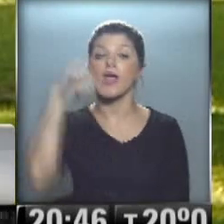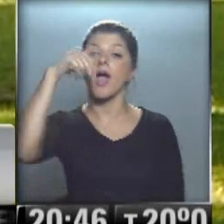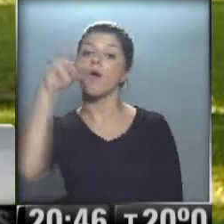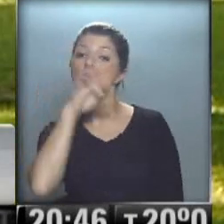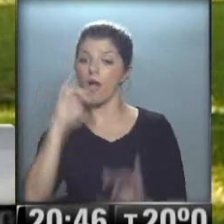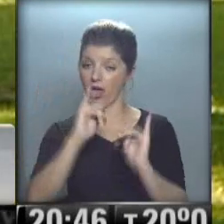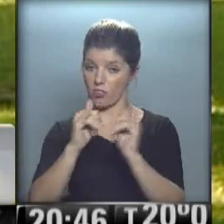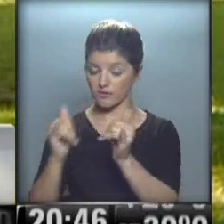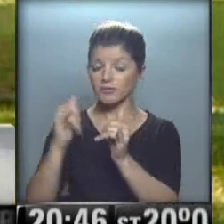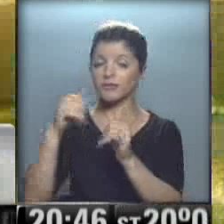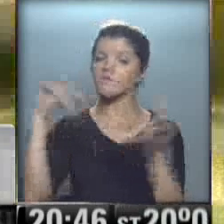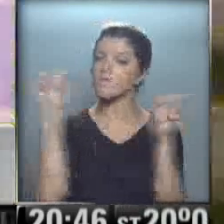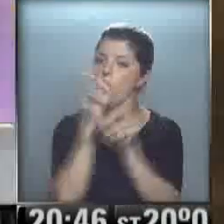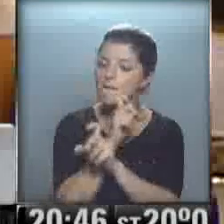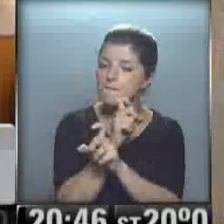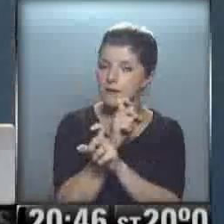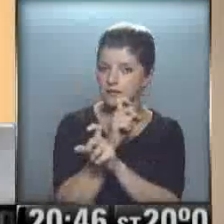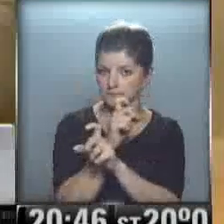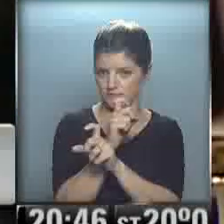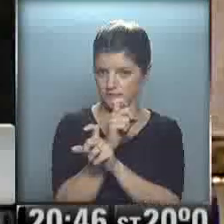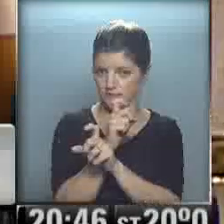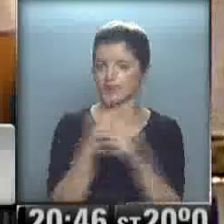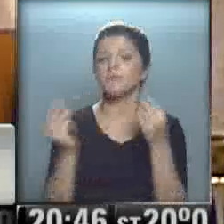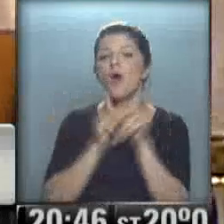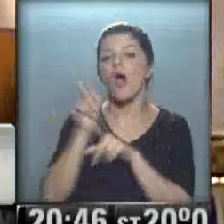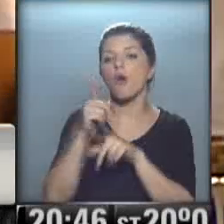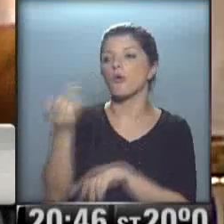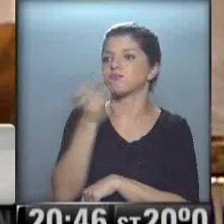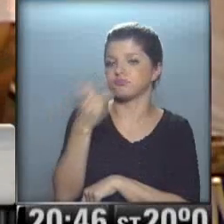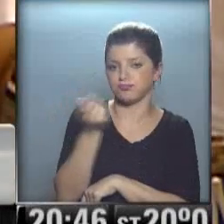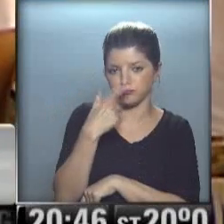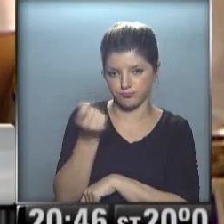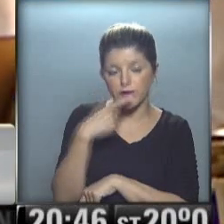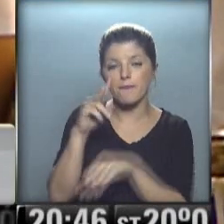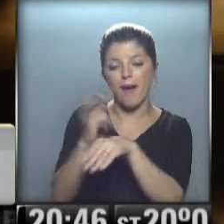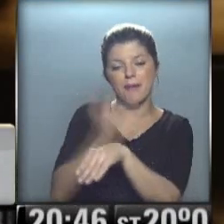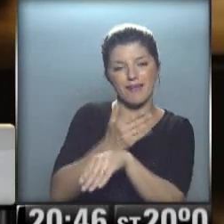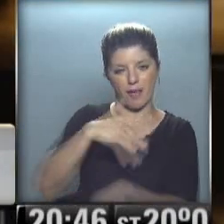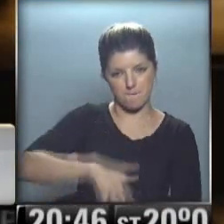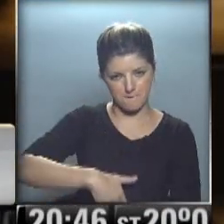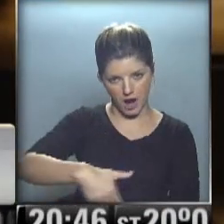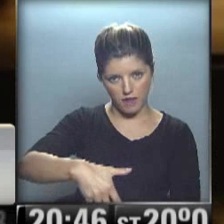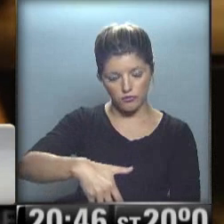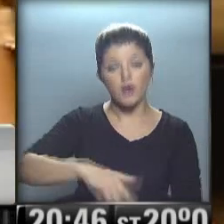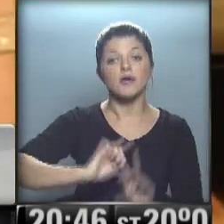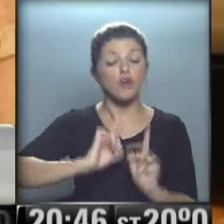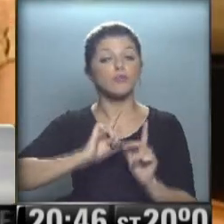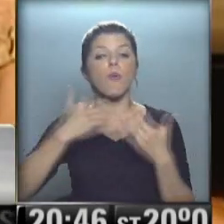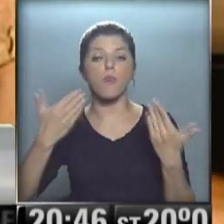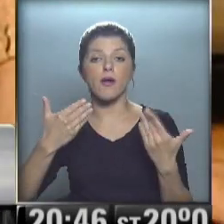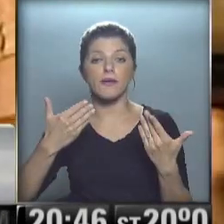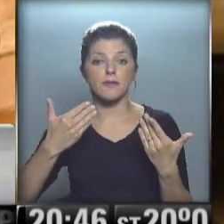una problemática de una baja adherencia a los métodos anticonceptivos que hace que tengamos una